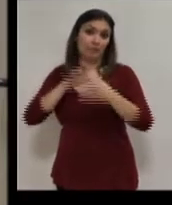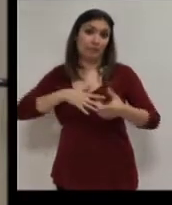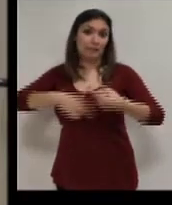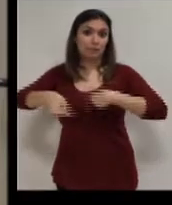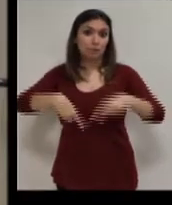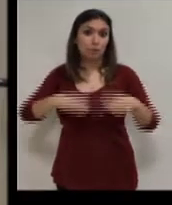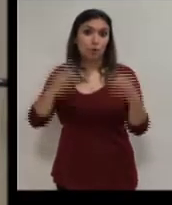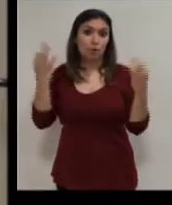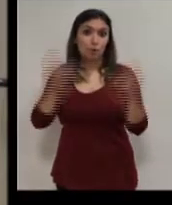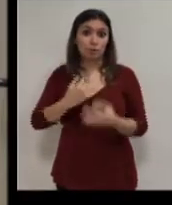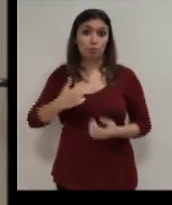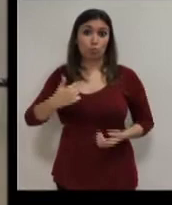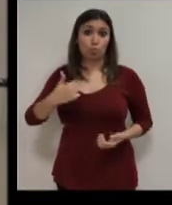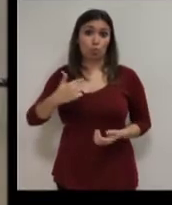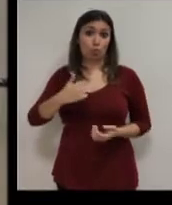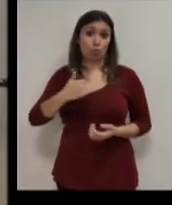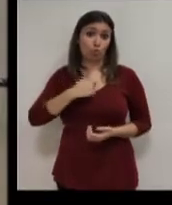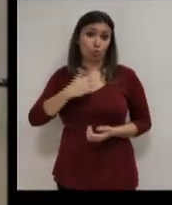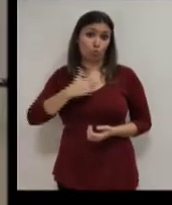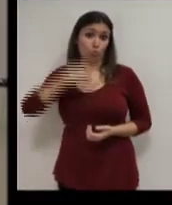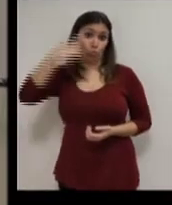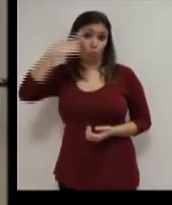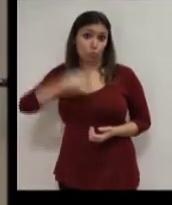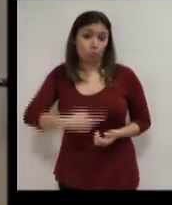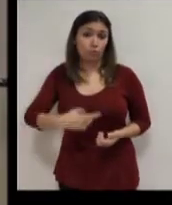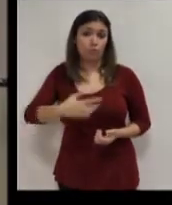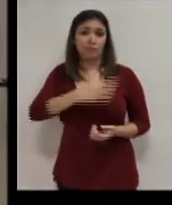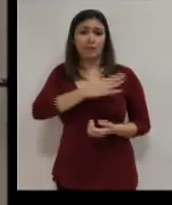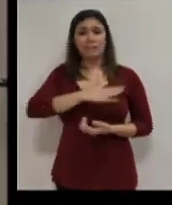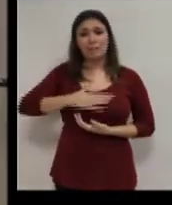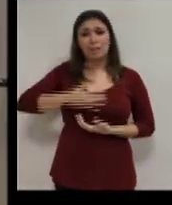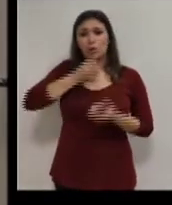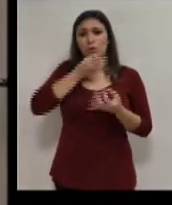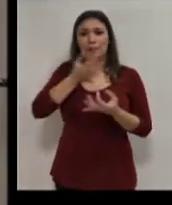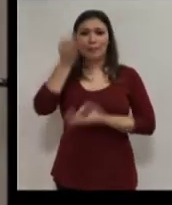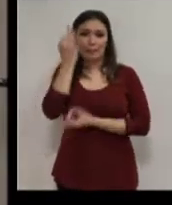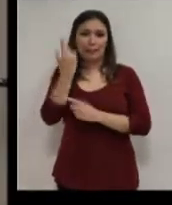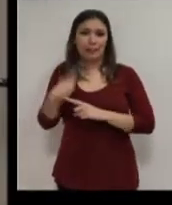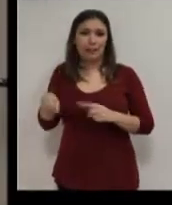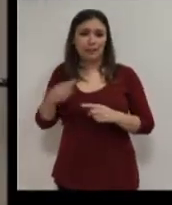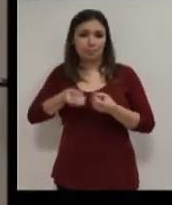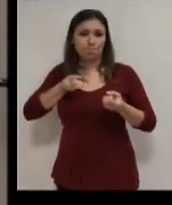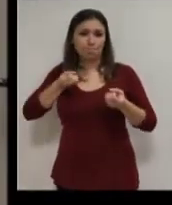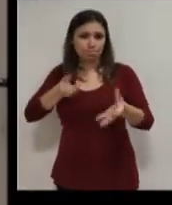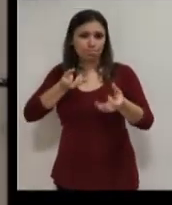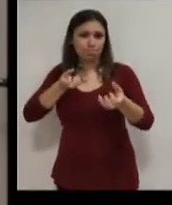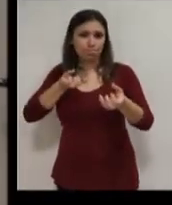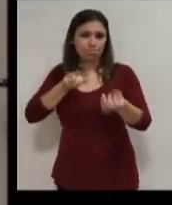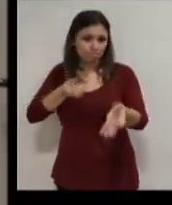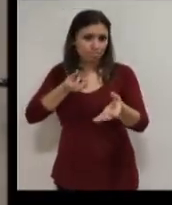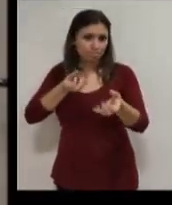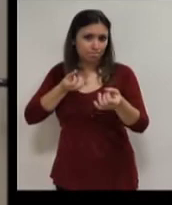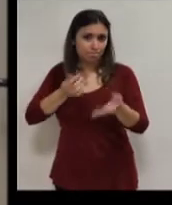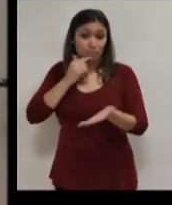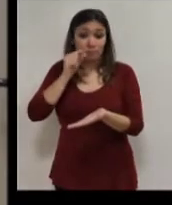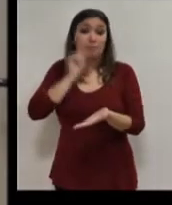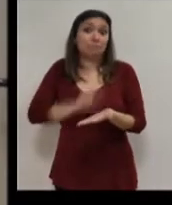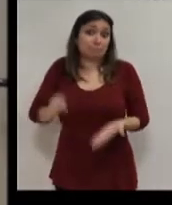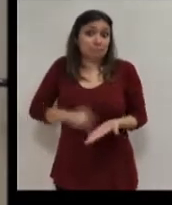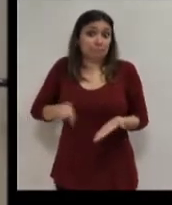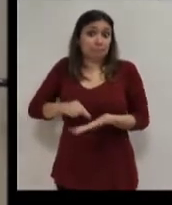concierne al transporte, en la que yo pues quiero apuntar algunas pequeñas notas